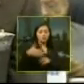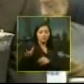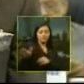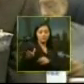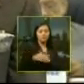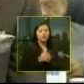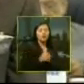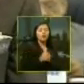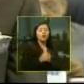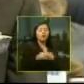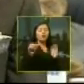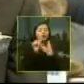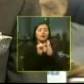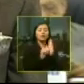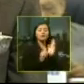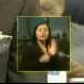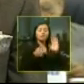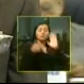artículo sexto,